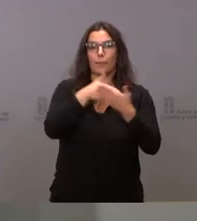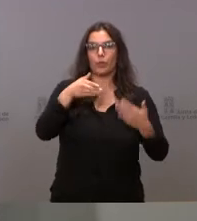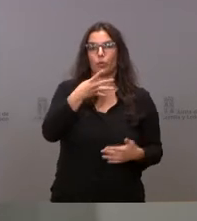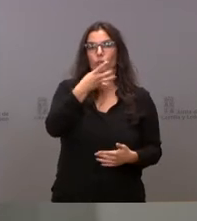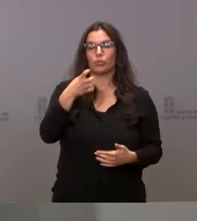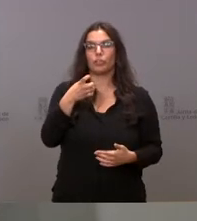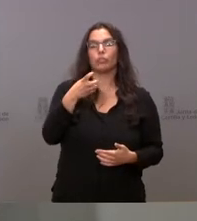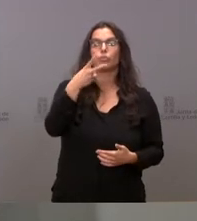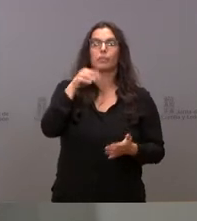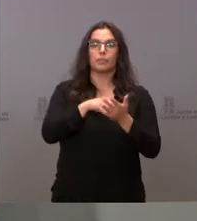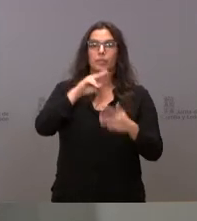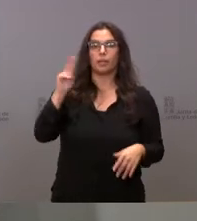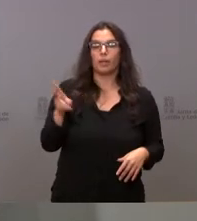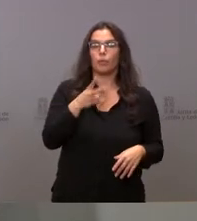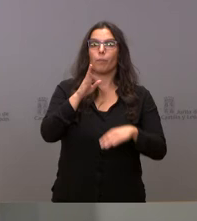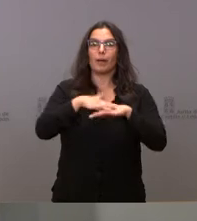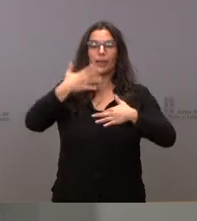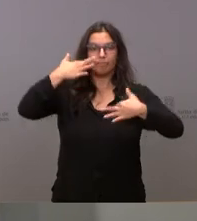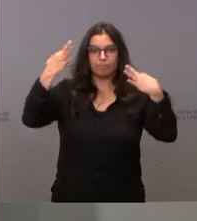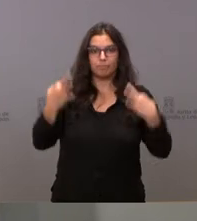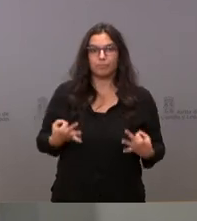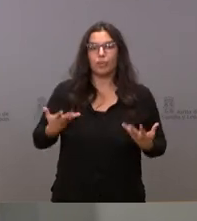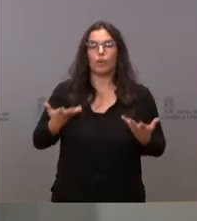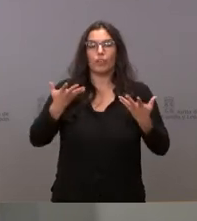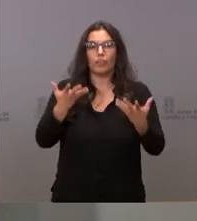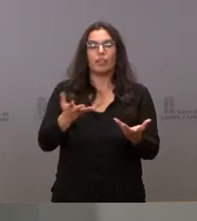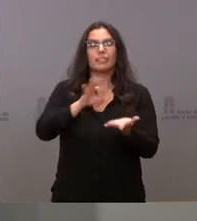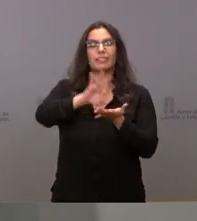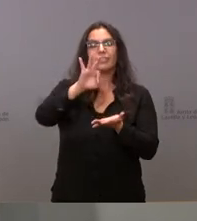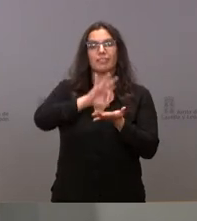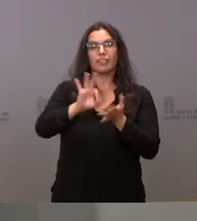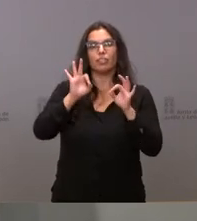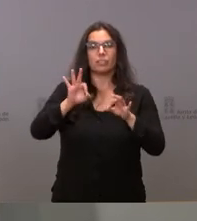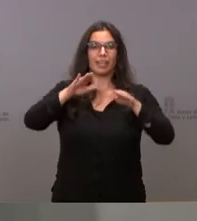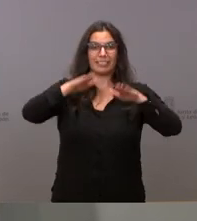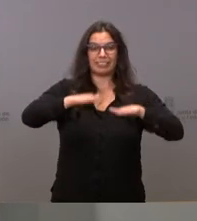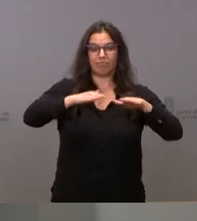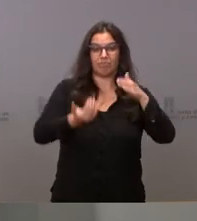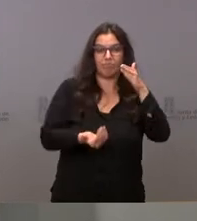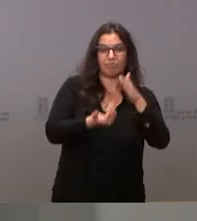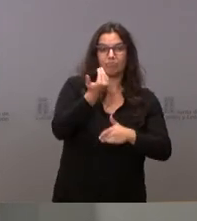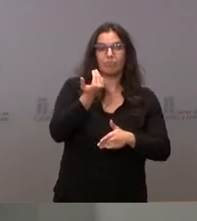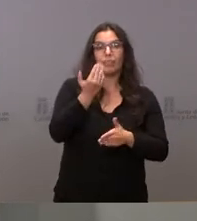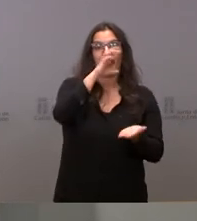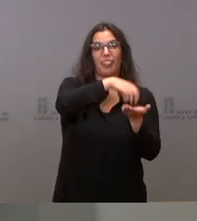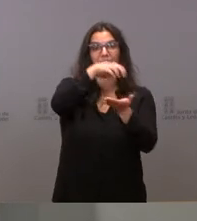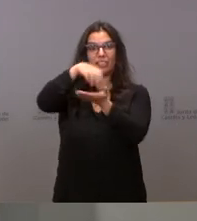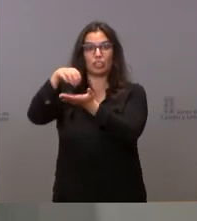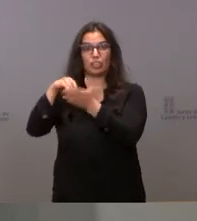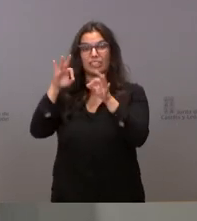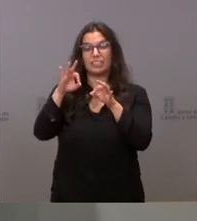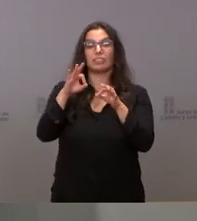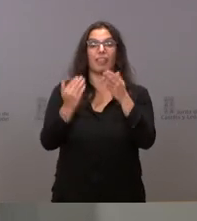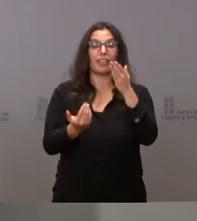1.420.000 euros para garantizar la prestación del servicio de estancias diurnas en 5 centros de